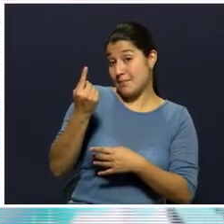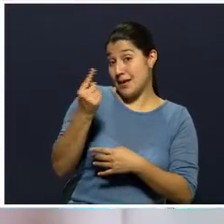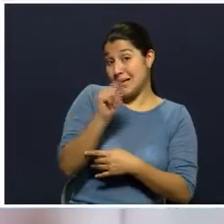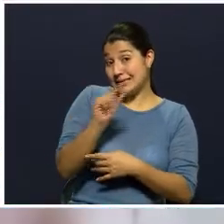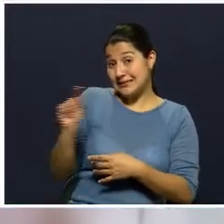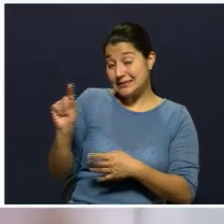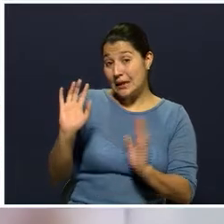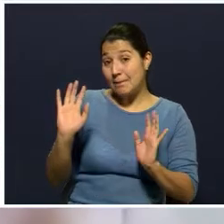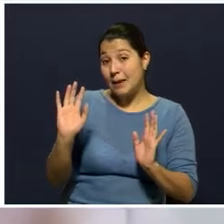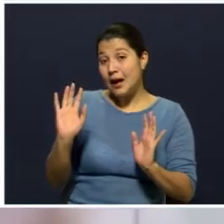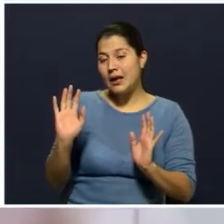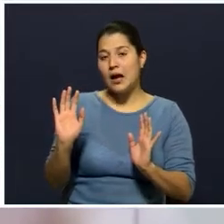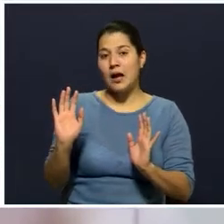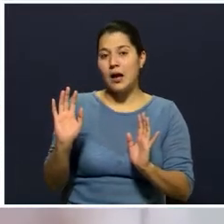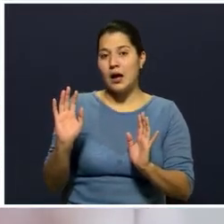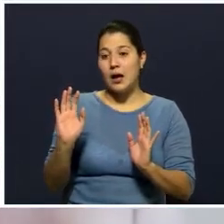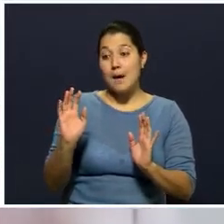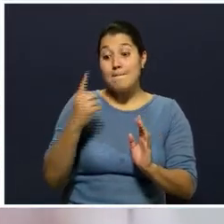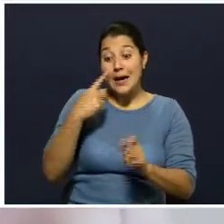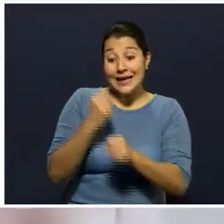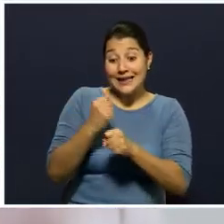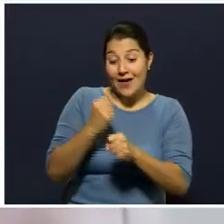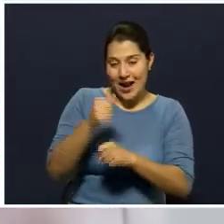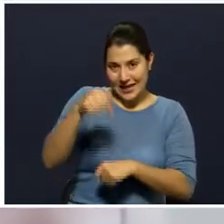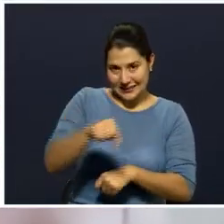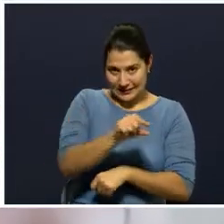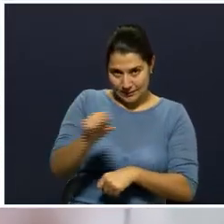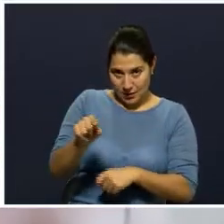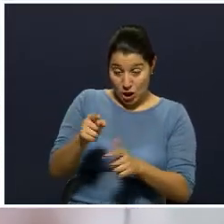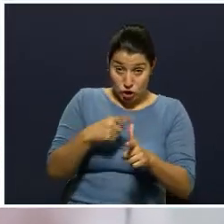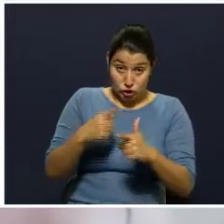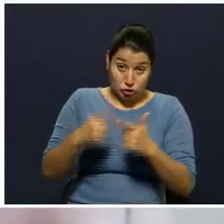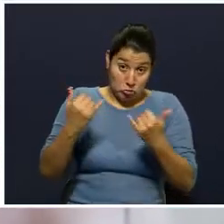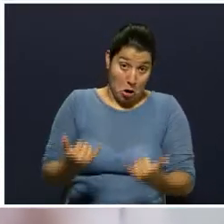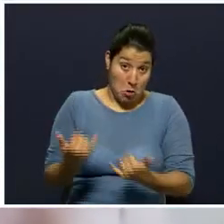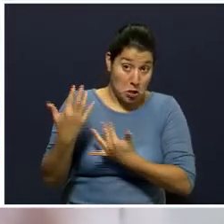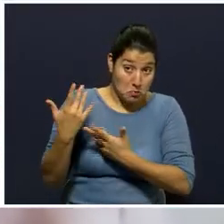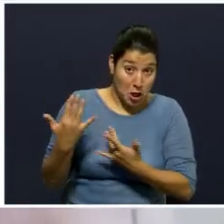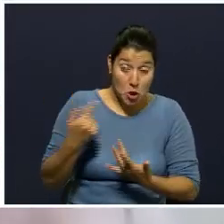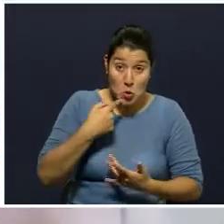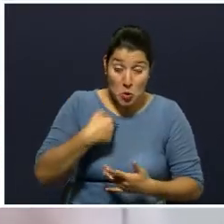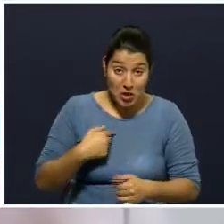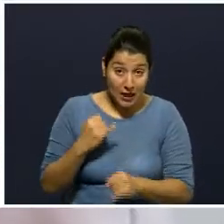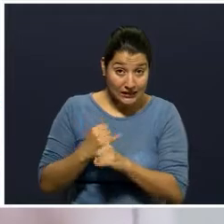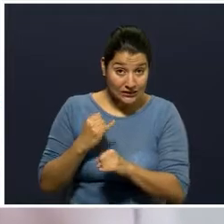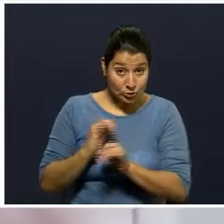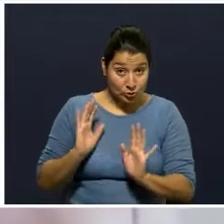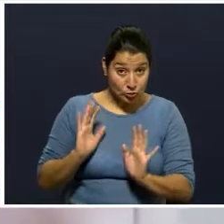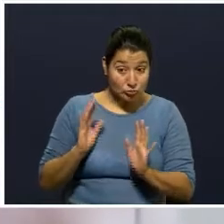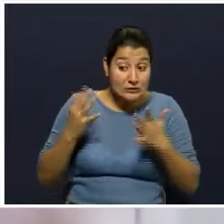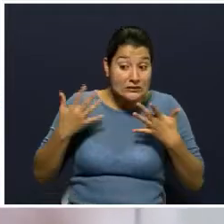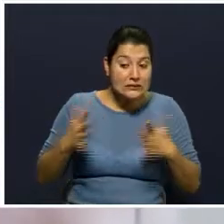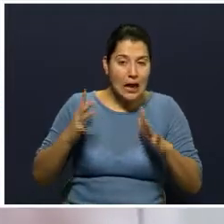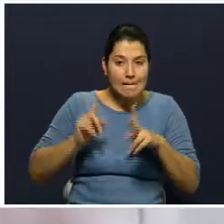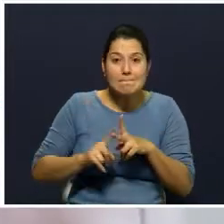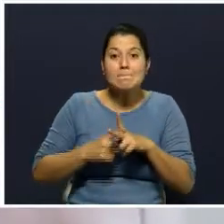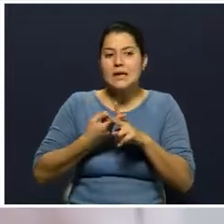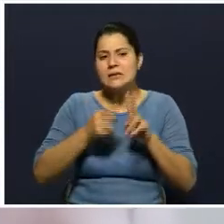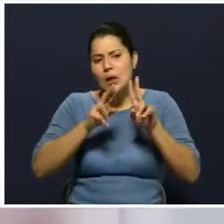han podido tener ellos para trabajar ha sido esta semana. Nosotros estamos a la espera de lo que el instituto nos mencione, de que ya empiece a recibir